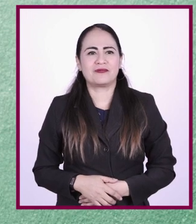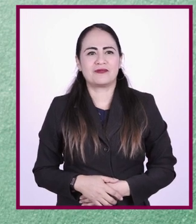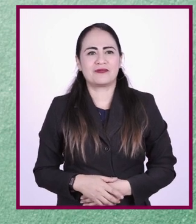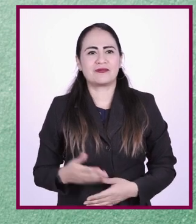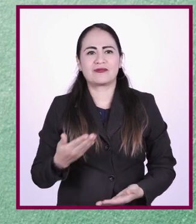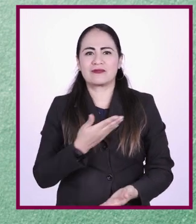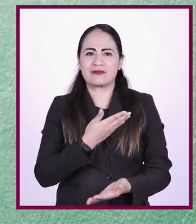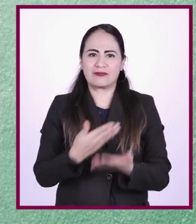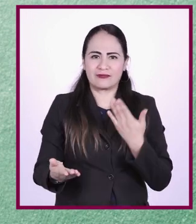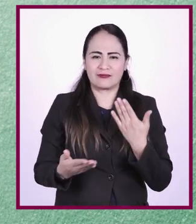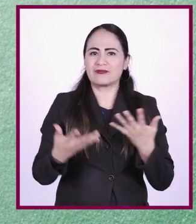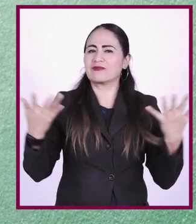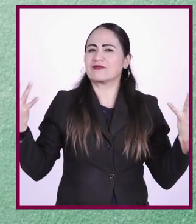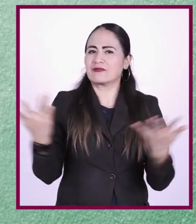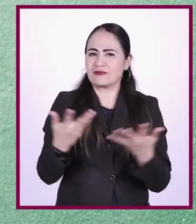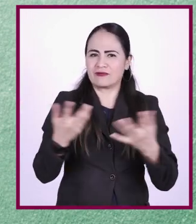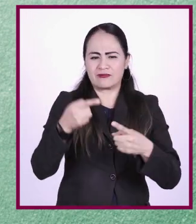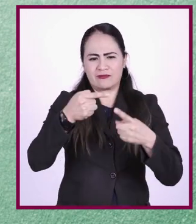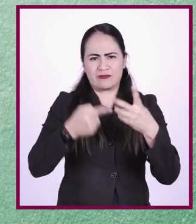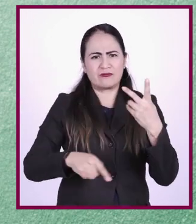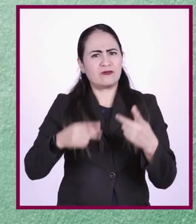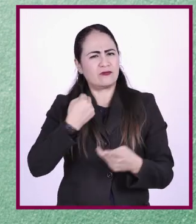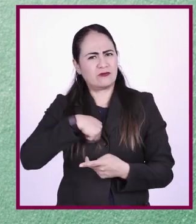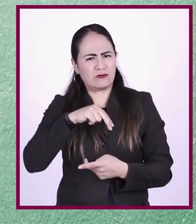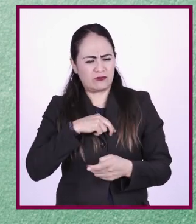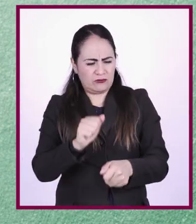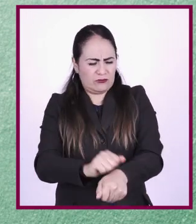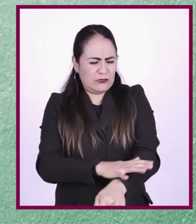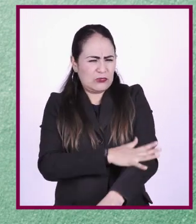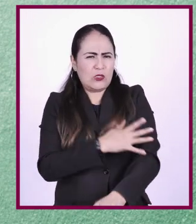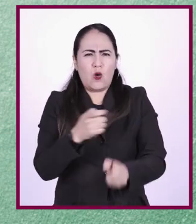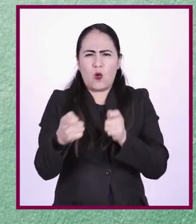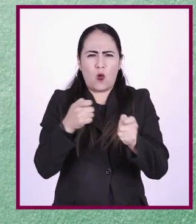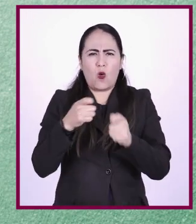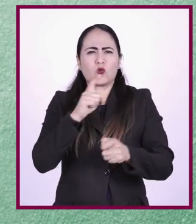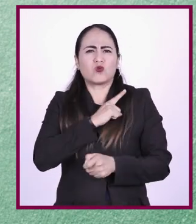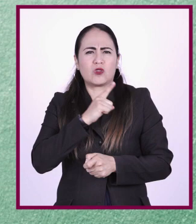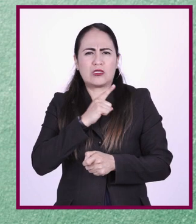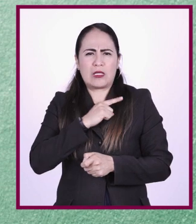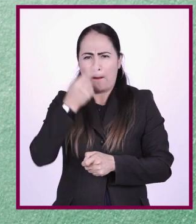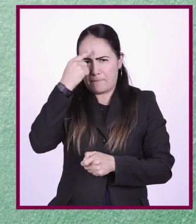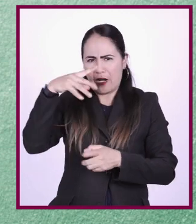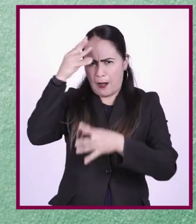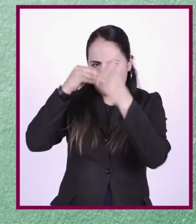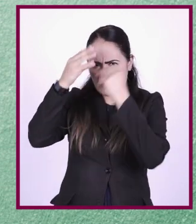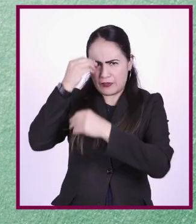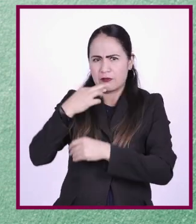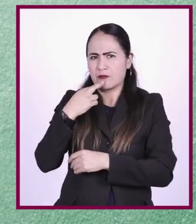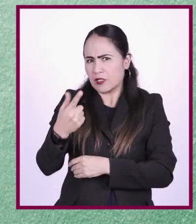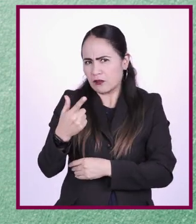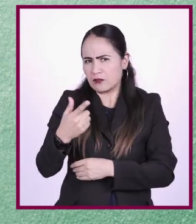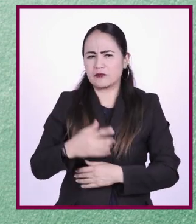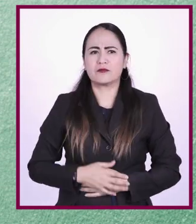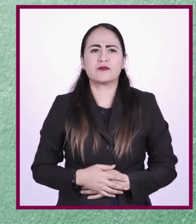Veamos ahora en acciones concretas qué hacer para autorregularnos emocionalmente en nuestro aprendizaje.